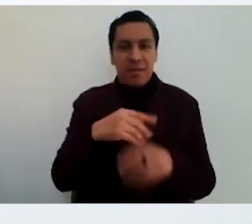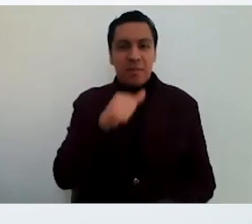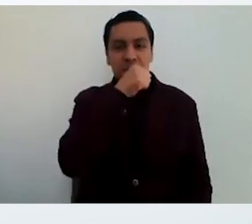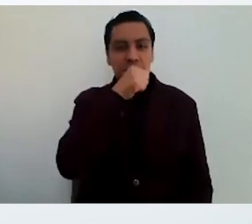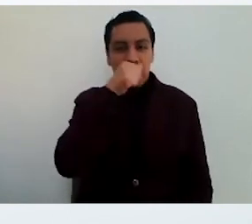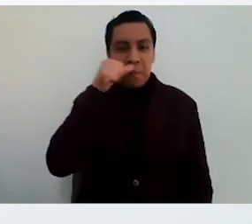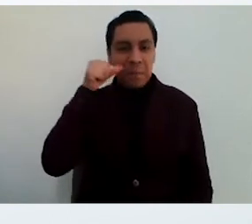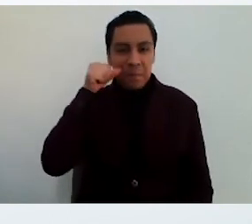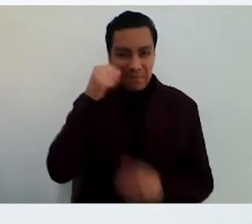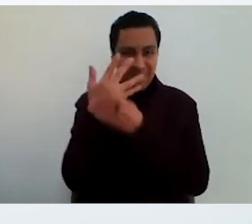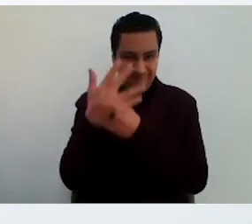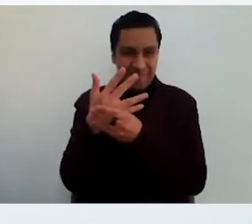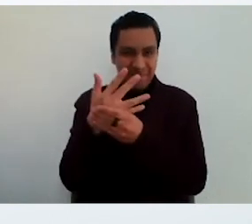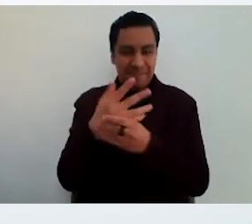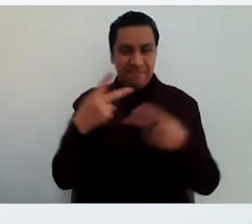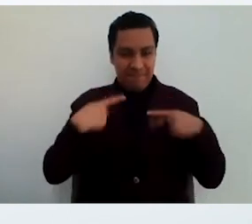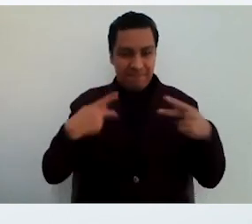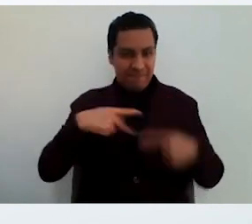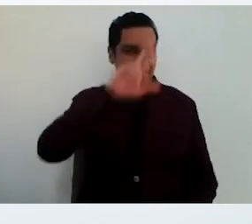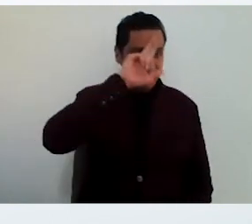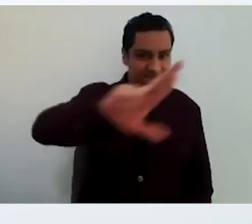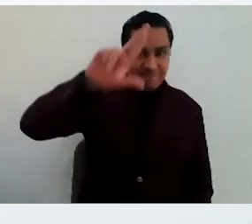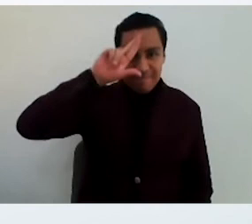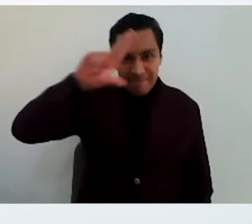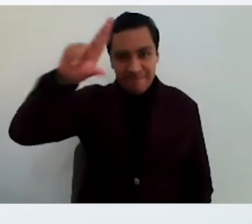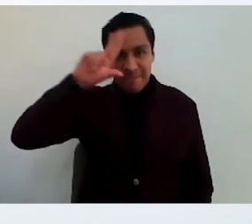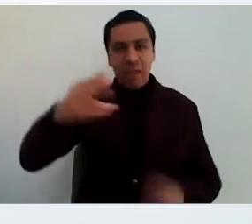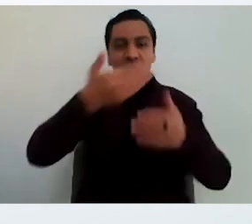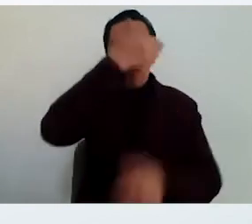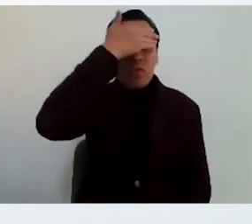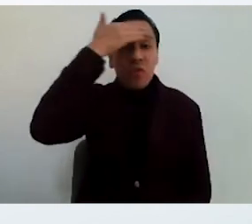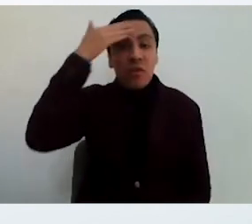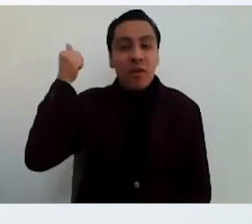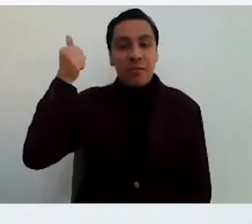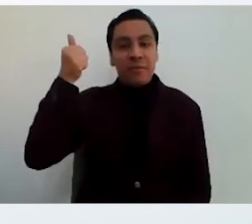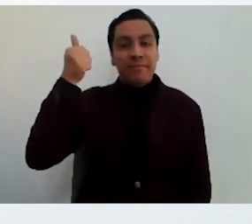que todos los mexicanos creo que nos deberíamos de saber, pues quiere decir que no hemos Desde tenido